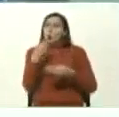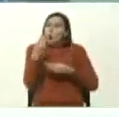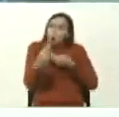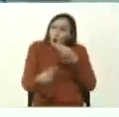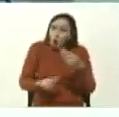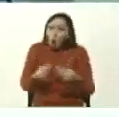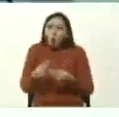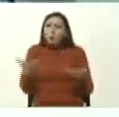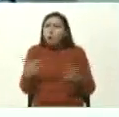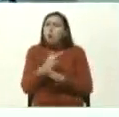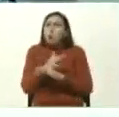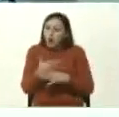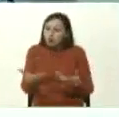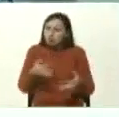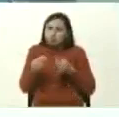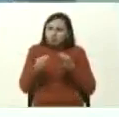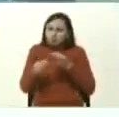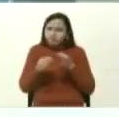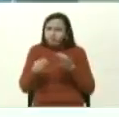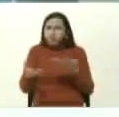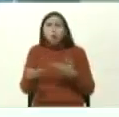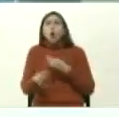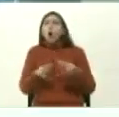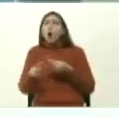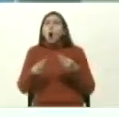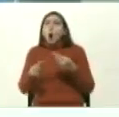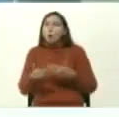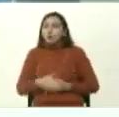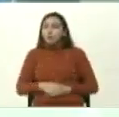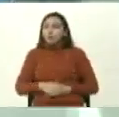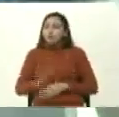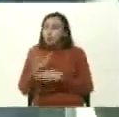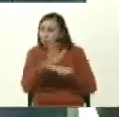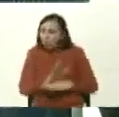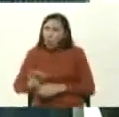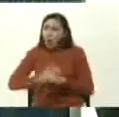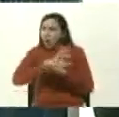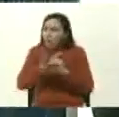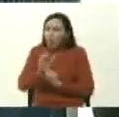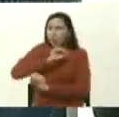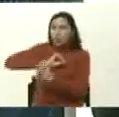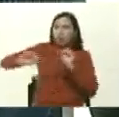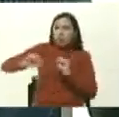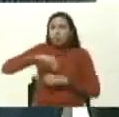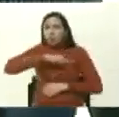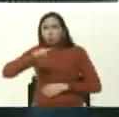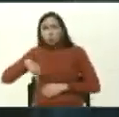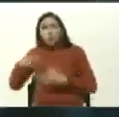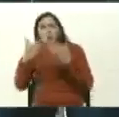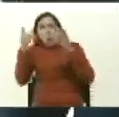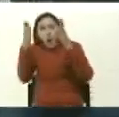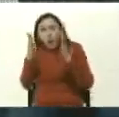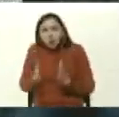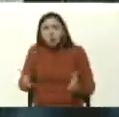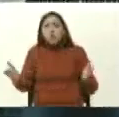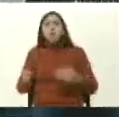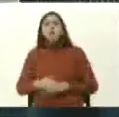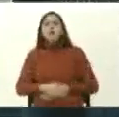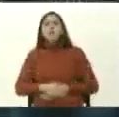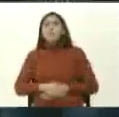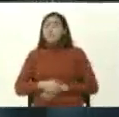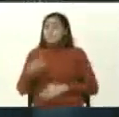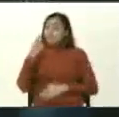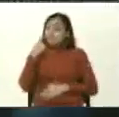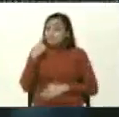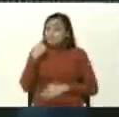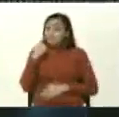es este juego, cómo vamos a llevar la bioseguridad para que nuestra muchachada pues esté muy atento